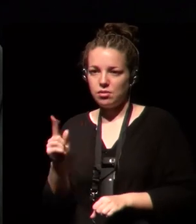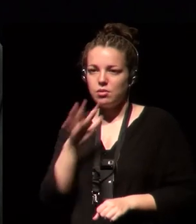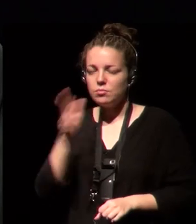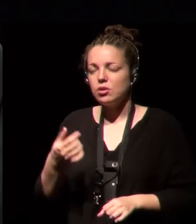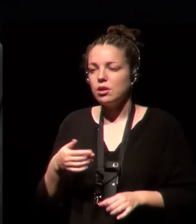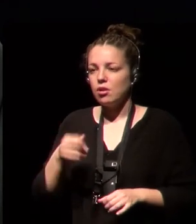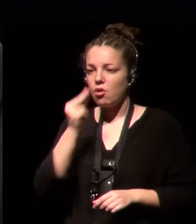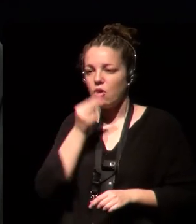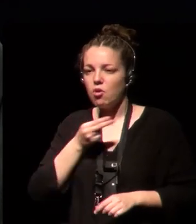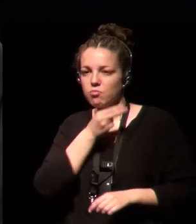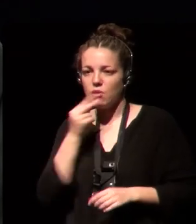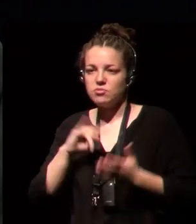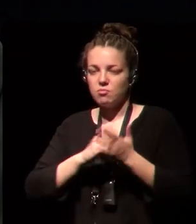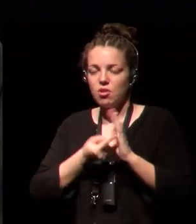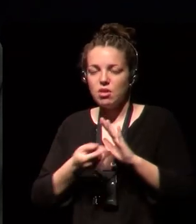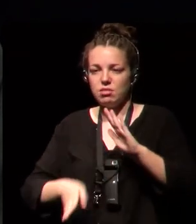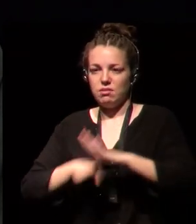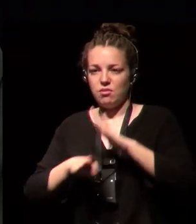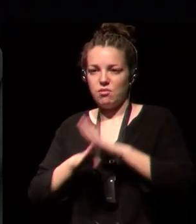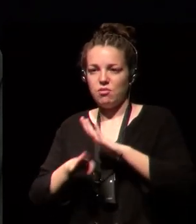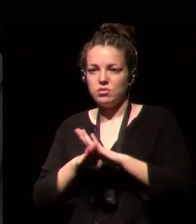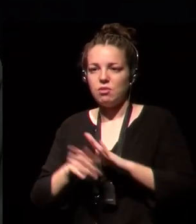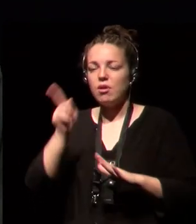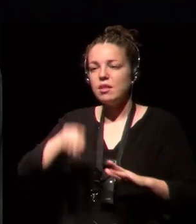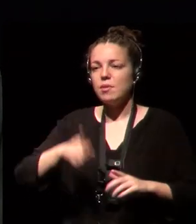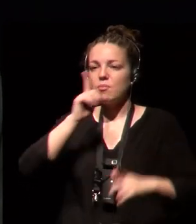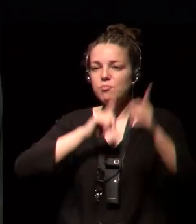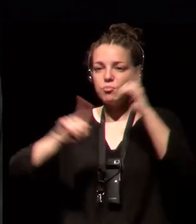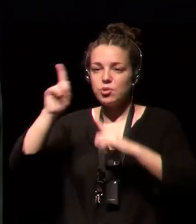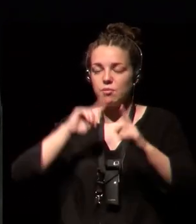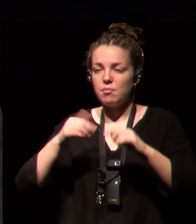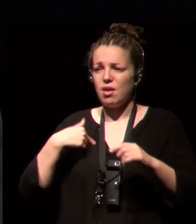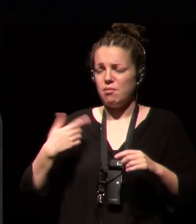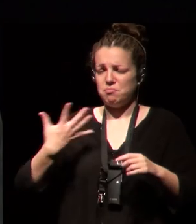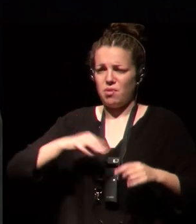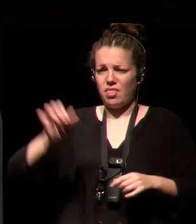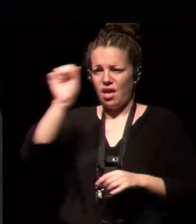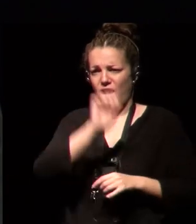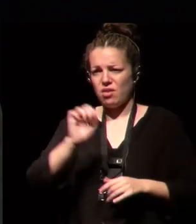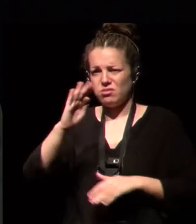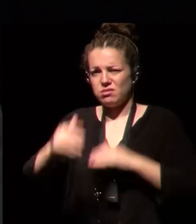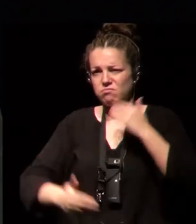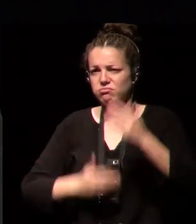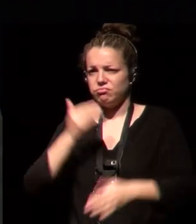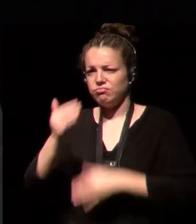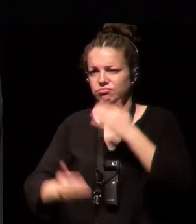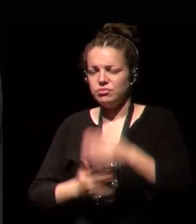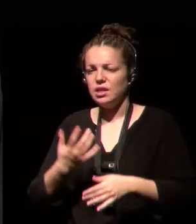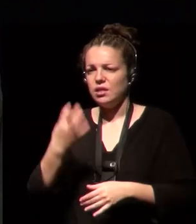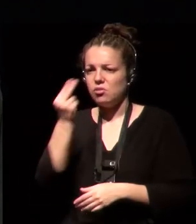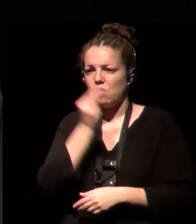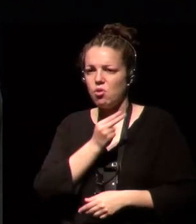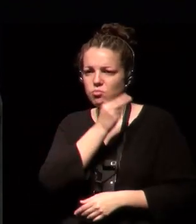y el problema a lo largo de los años que pueda durar el proyecto entero, y que también podamos abordar las